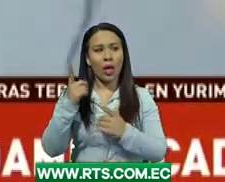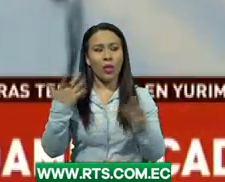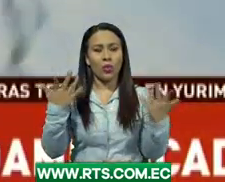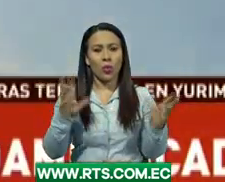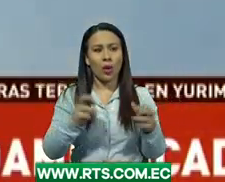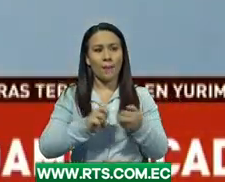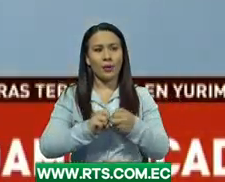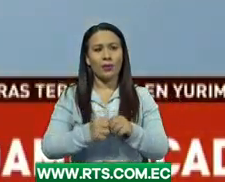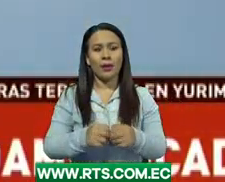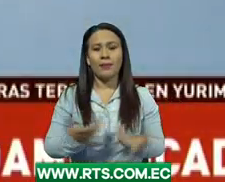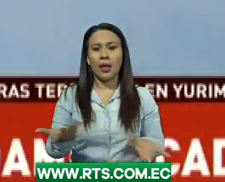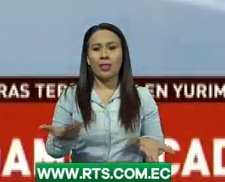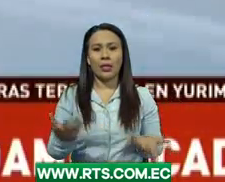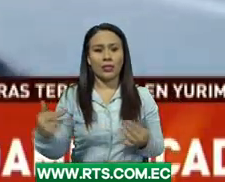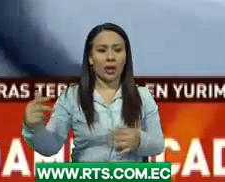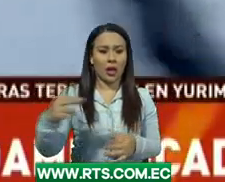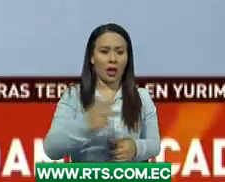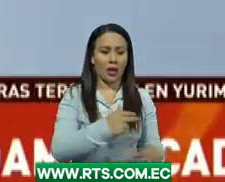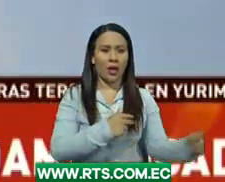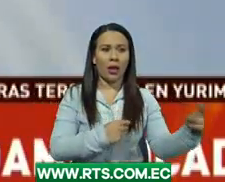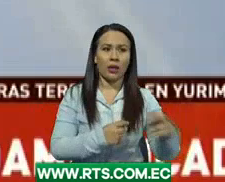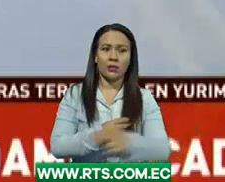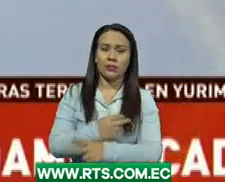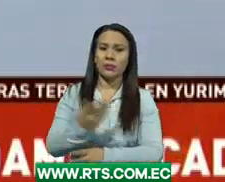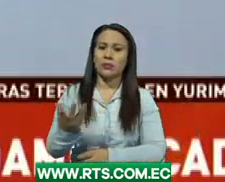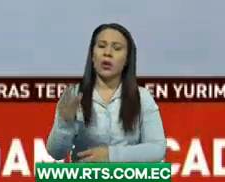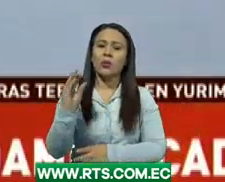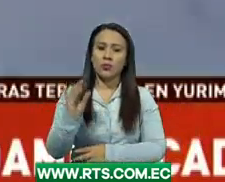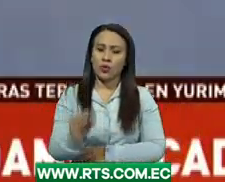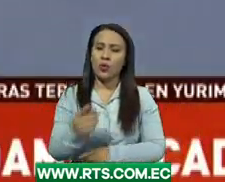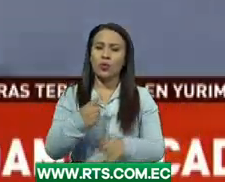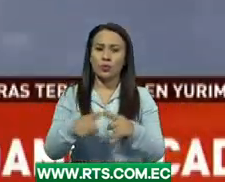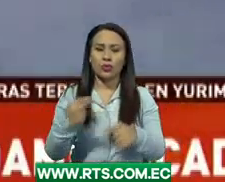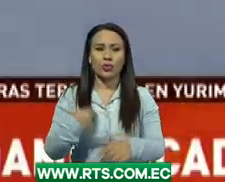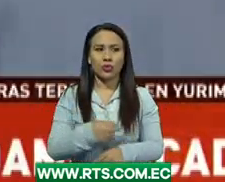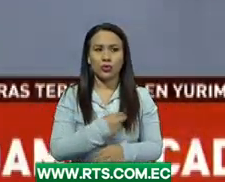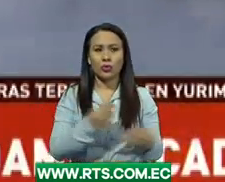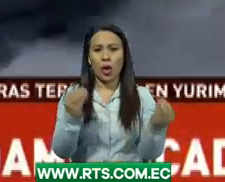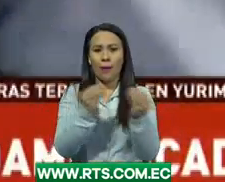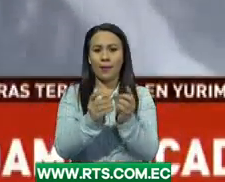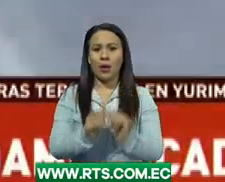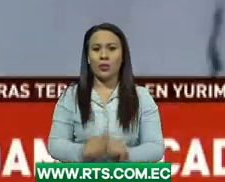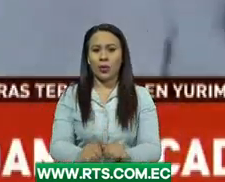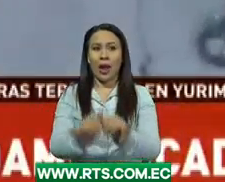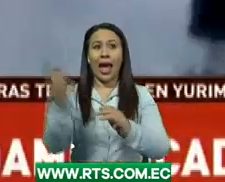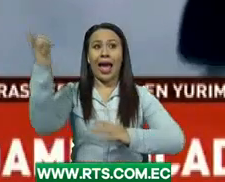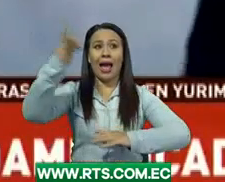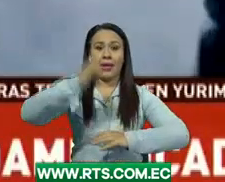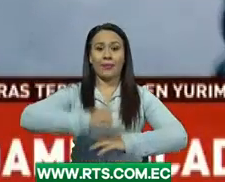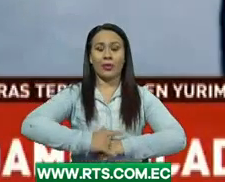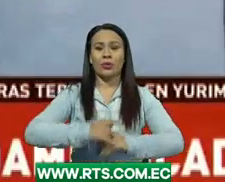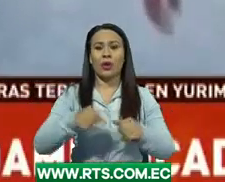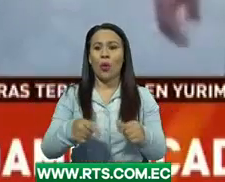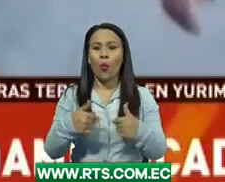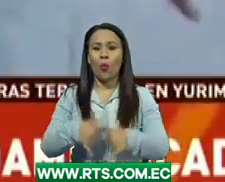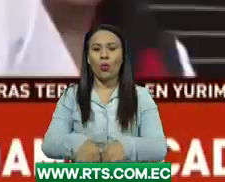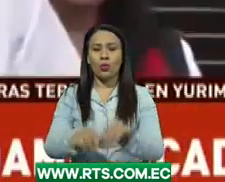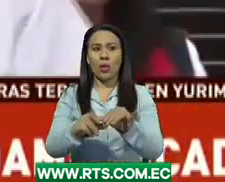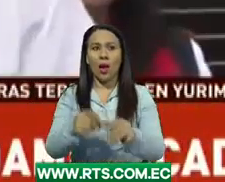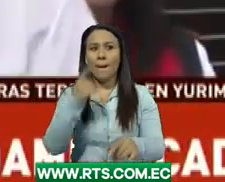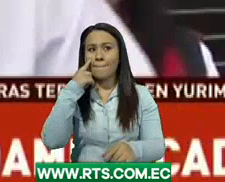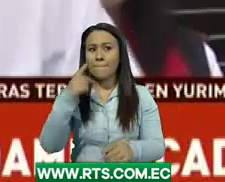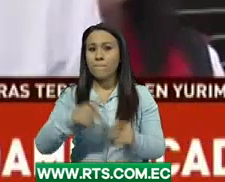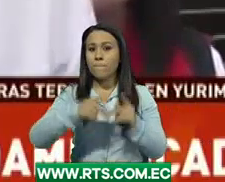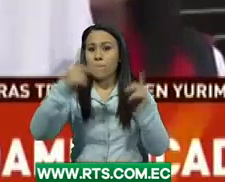de tránsito y conectividad entre Yurimaguas y Tarapoto, dejaremos aquí los aviones para que mantener el puente aéreo. Una